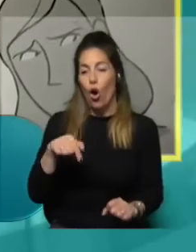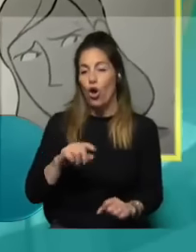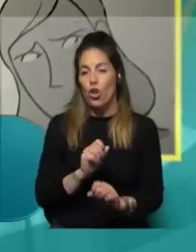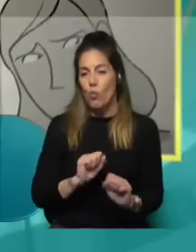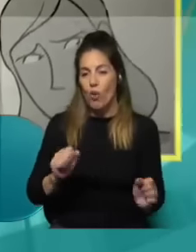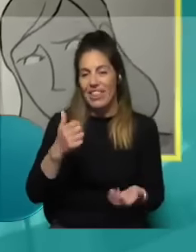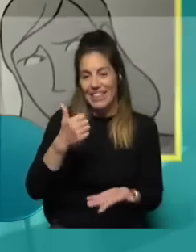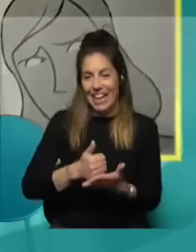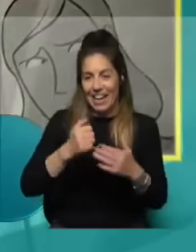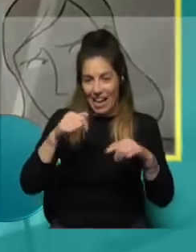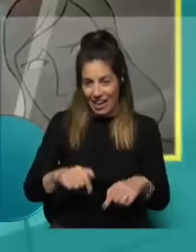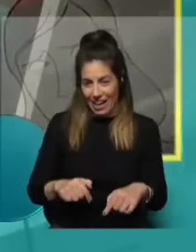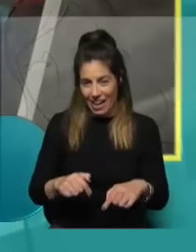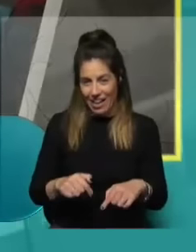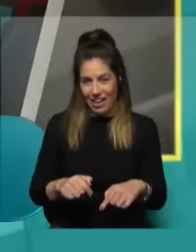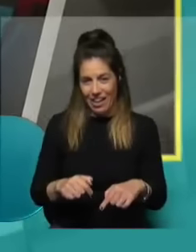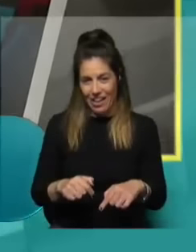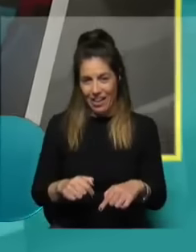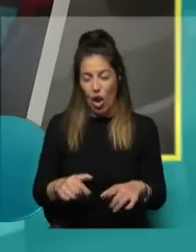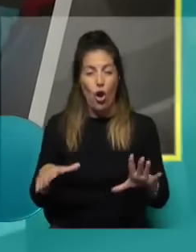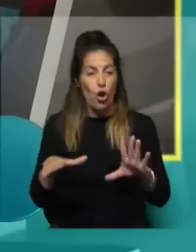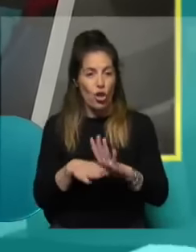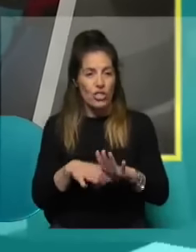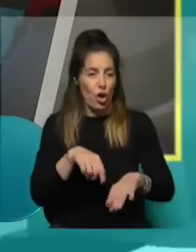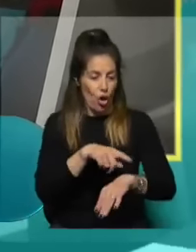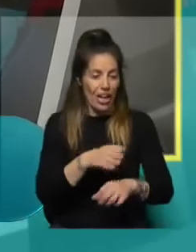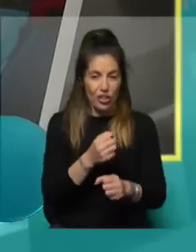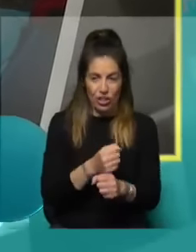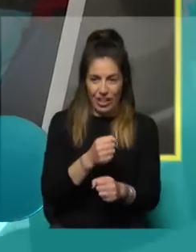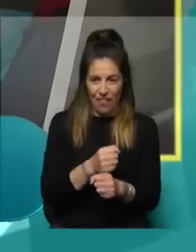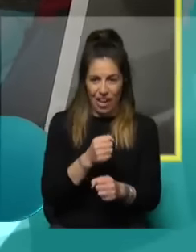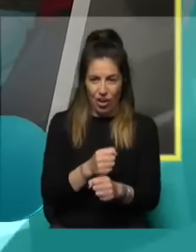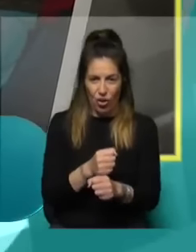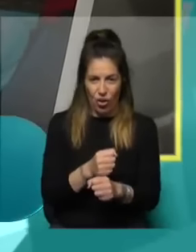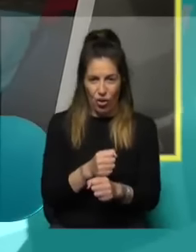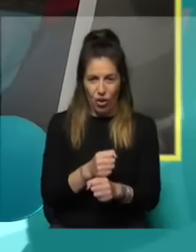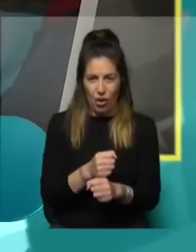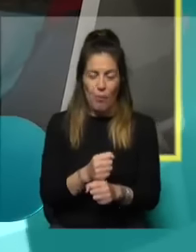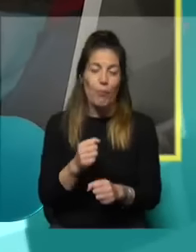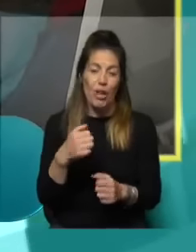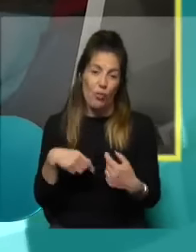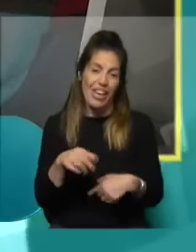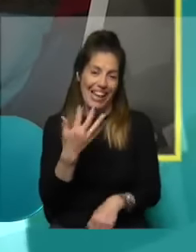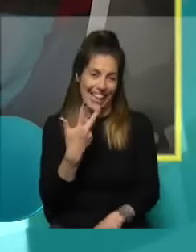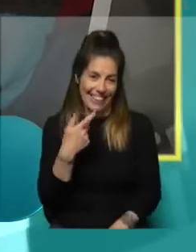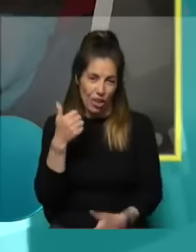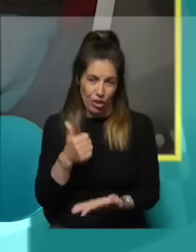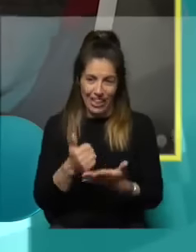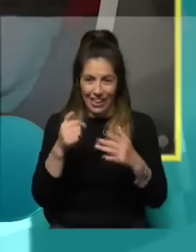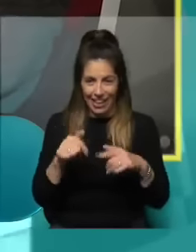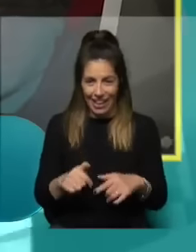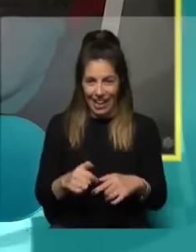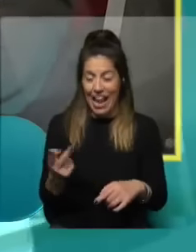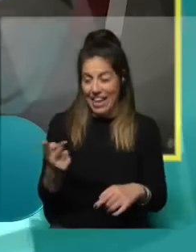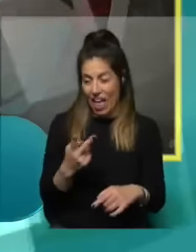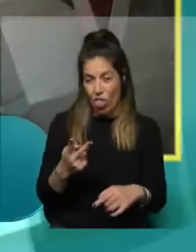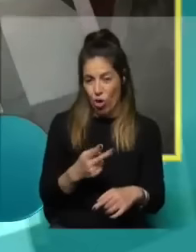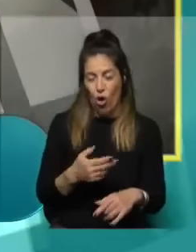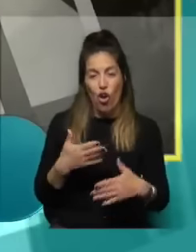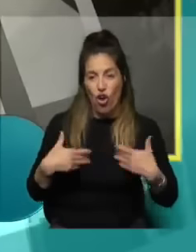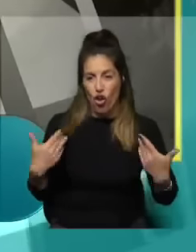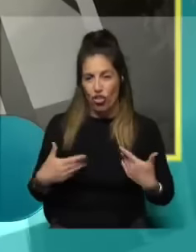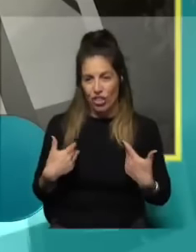acá porque, bueno, le coincidió con el horario de trabajo, pero le hubiera encantado estar acá y... estamos muy copadas de que